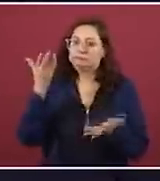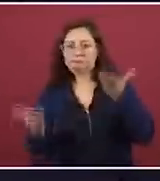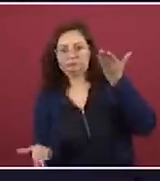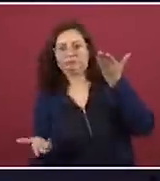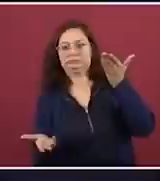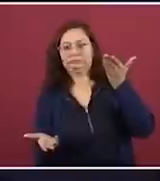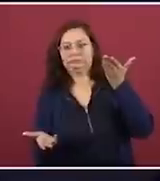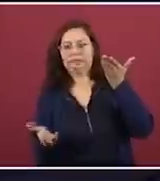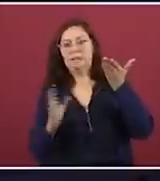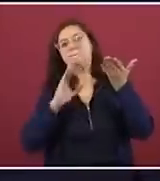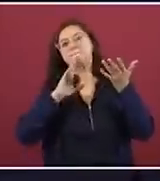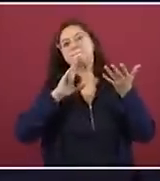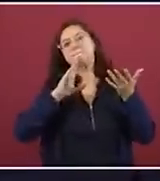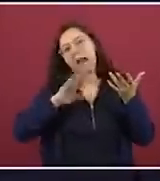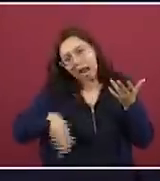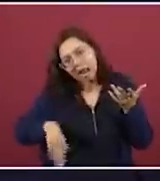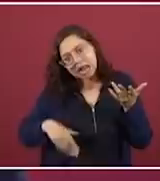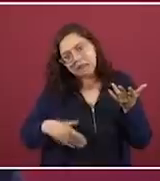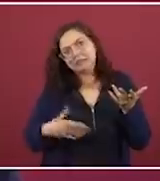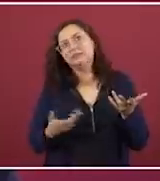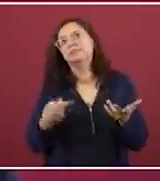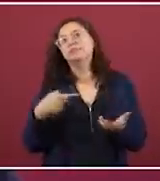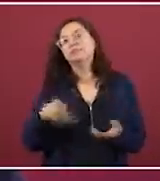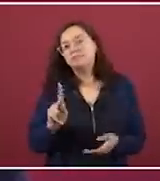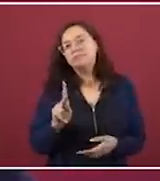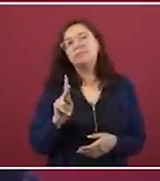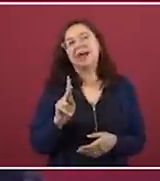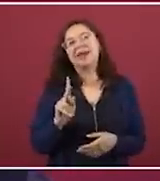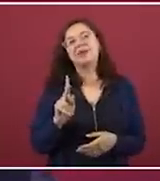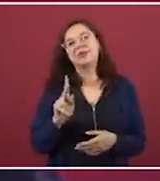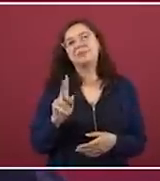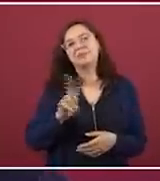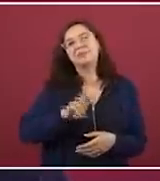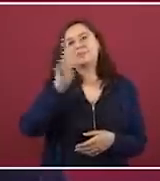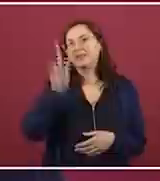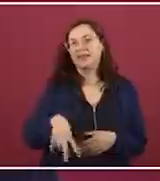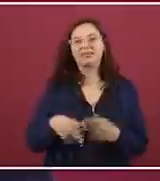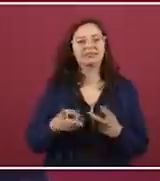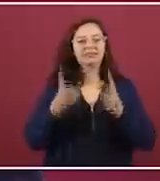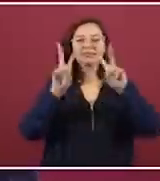las grandes cosas en la historia se han hecho con pasión,